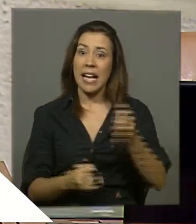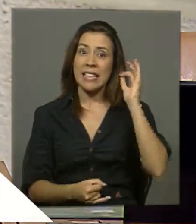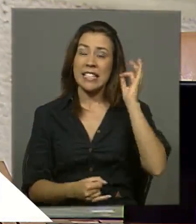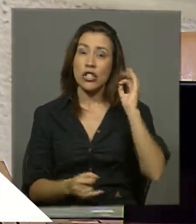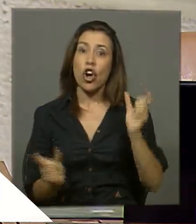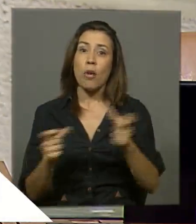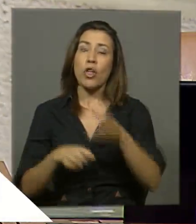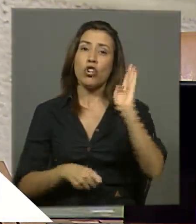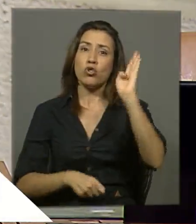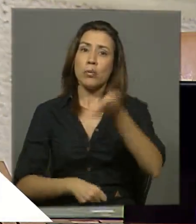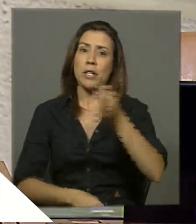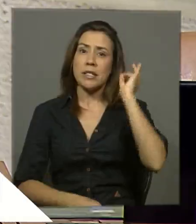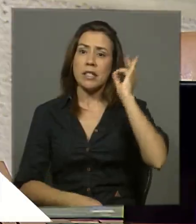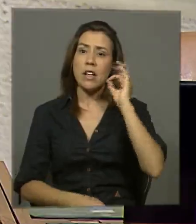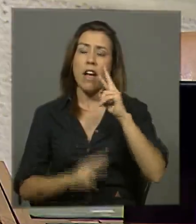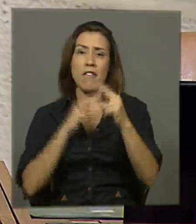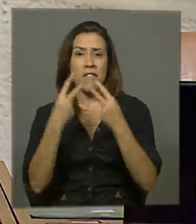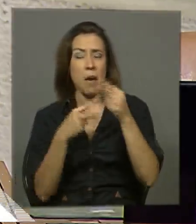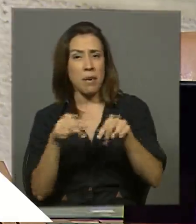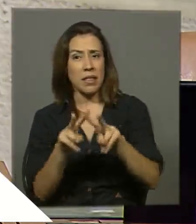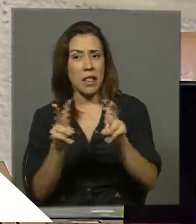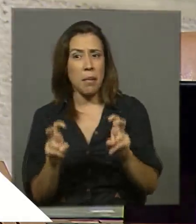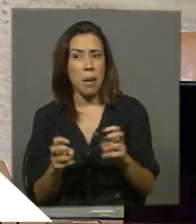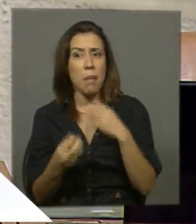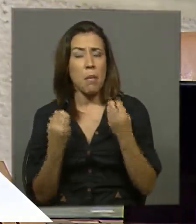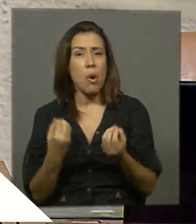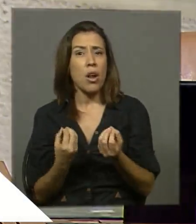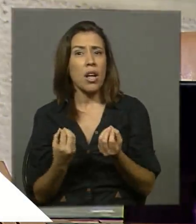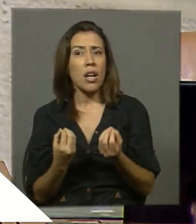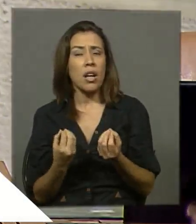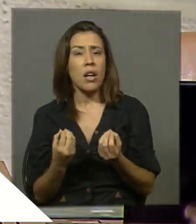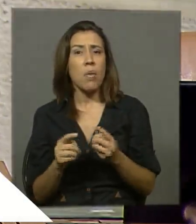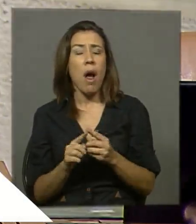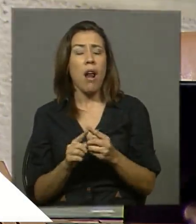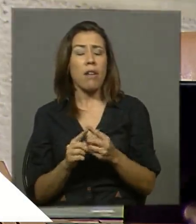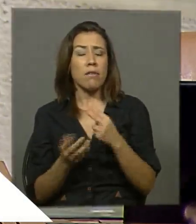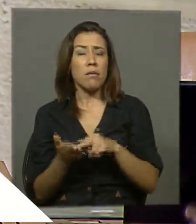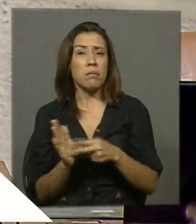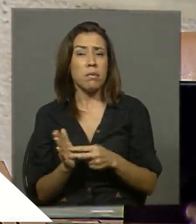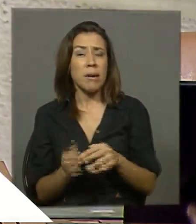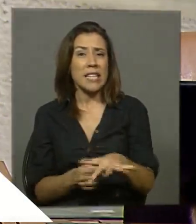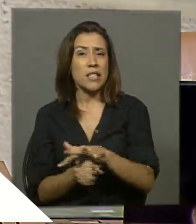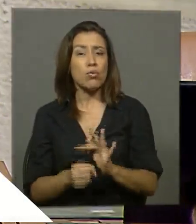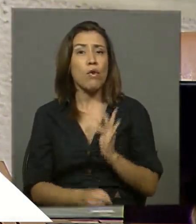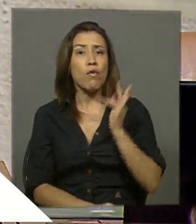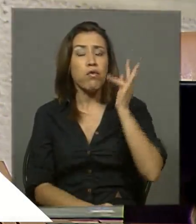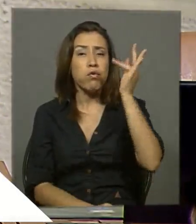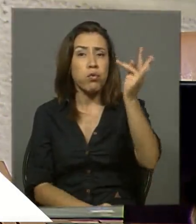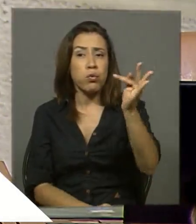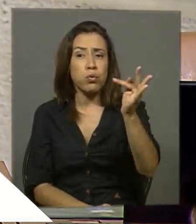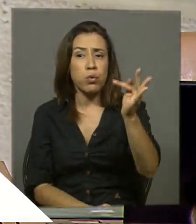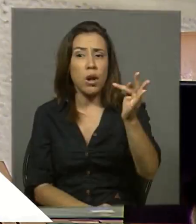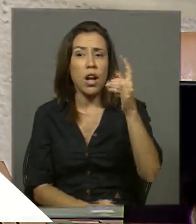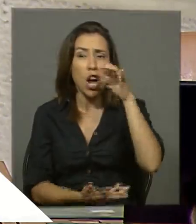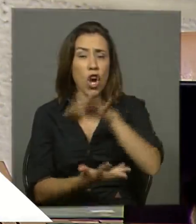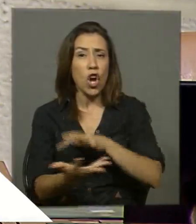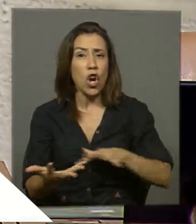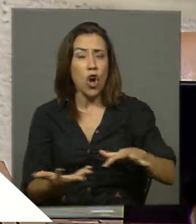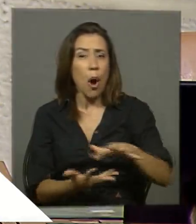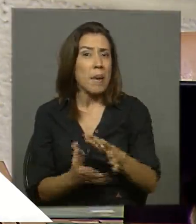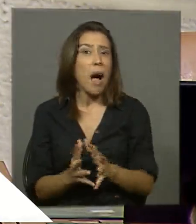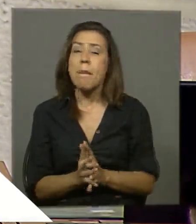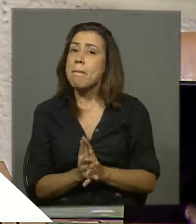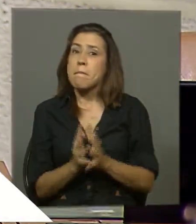de comité suspensión de la sesión y abordemos este tema porque nos vamos a ver enfrascados a situaciones futuras que nos van a complicar en